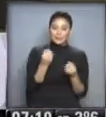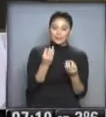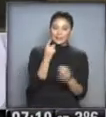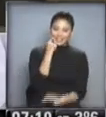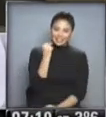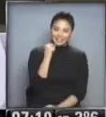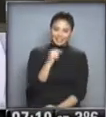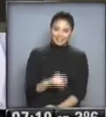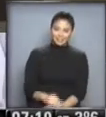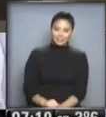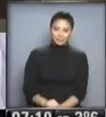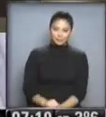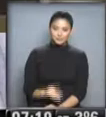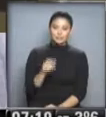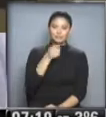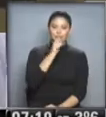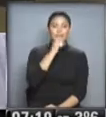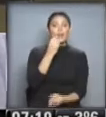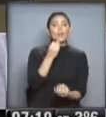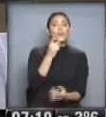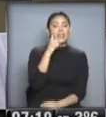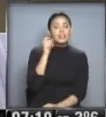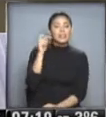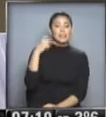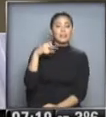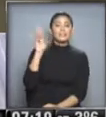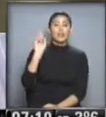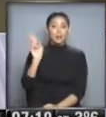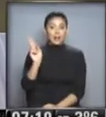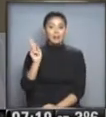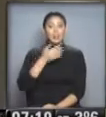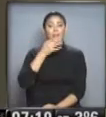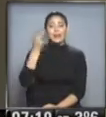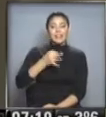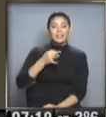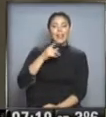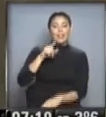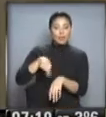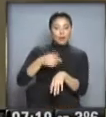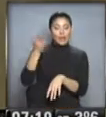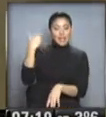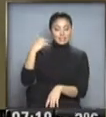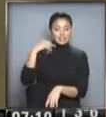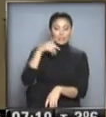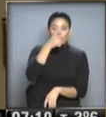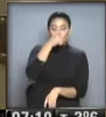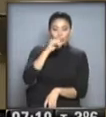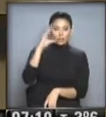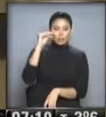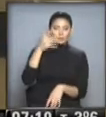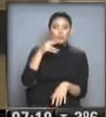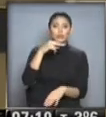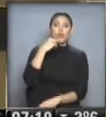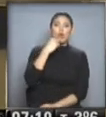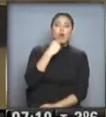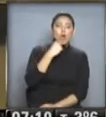día, Laura. Buen día, Patricia. Roberto, lo cierto es que en las últimas horas de ayer domingo, a partir de las